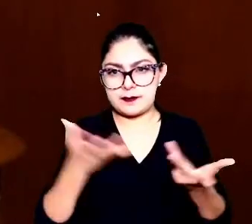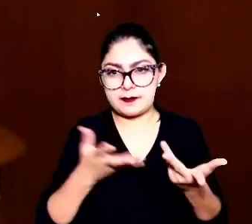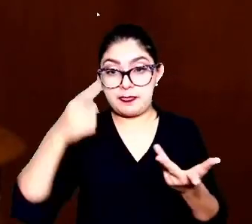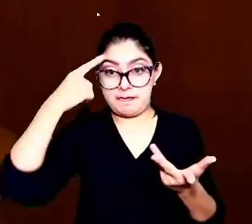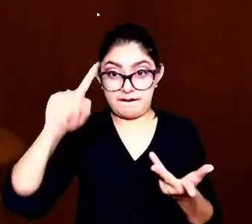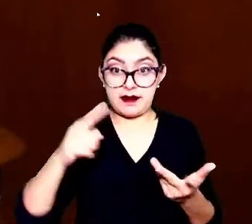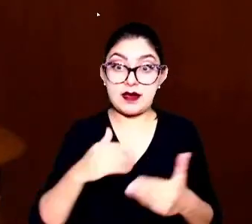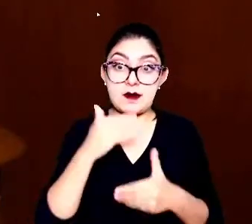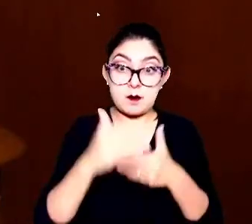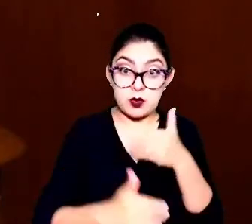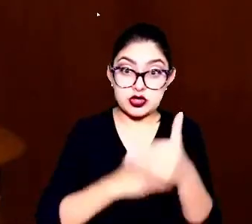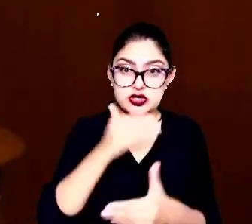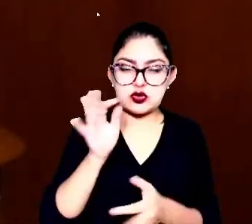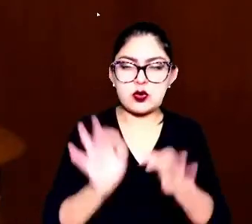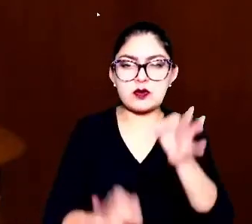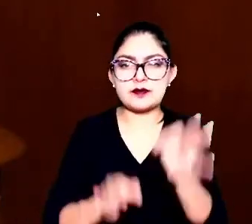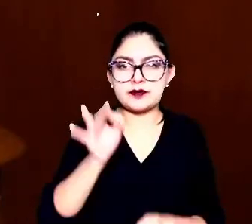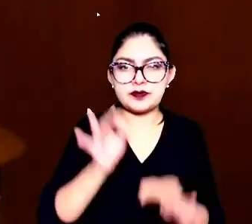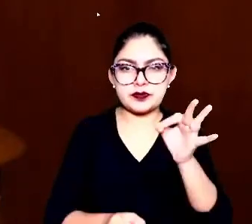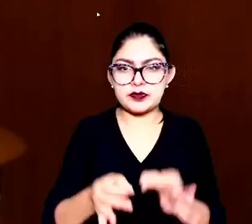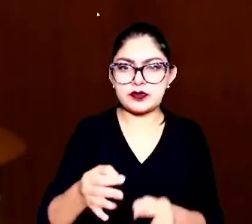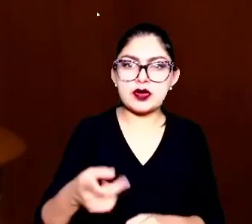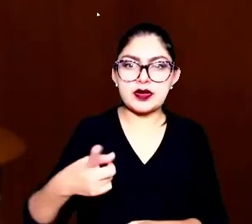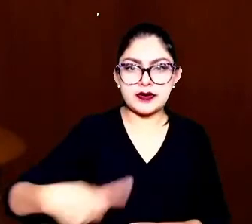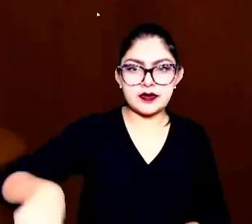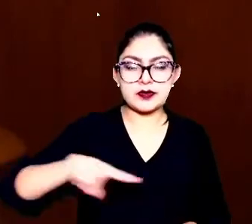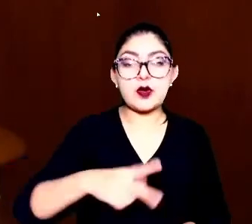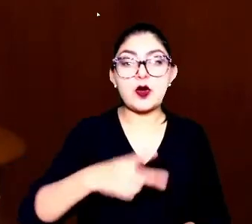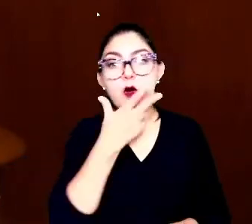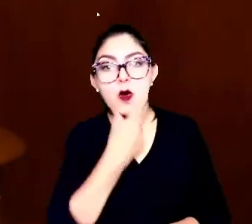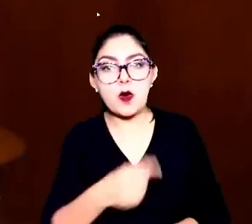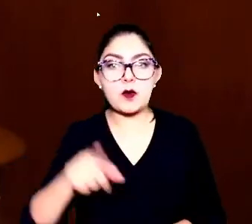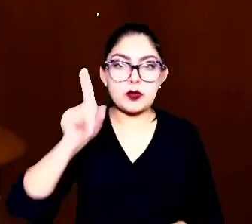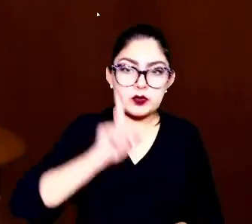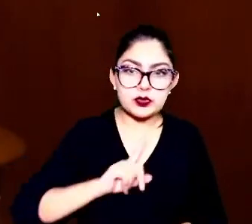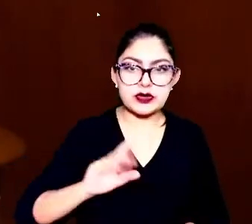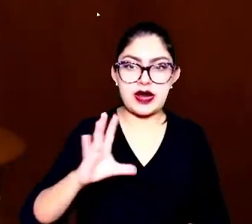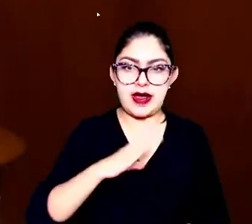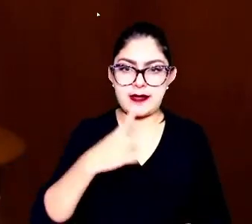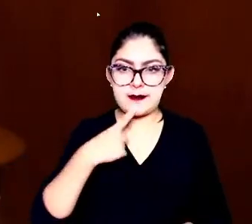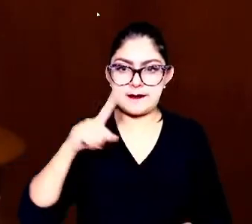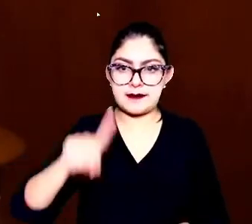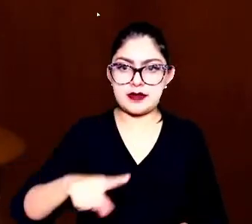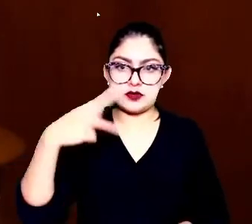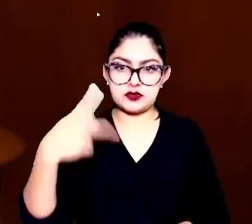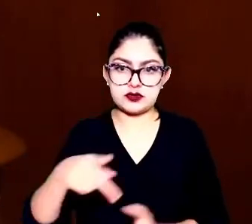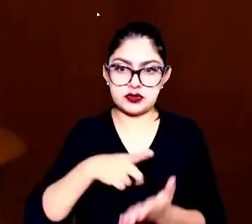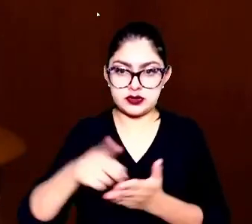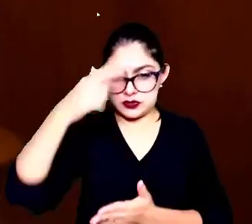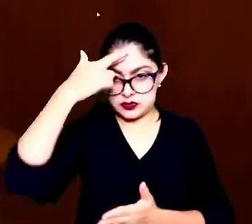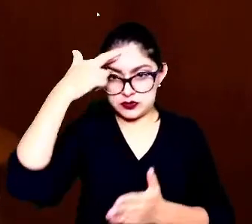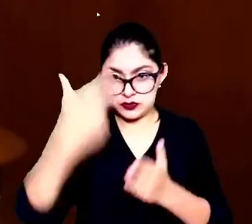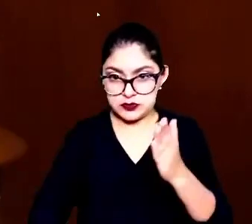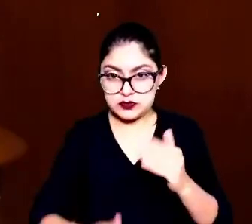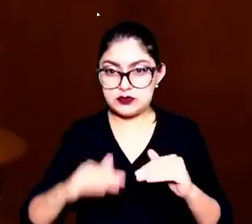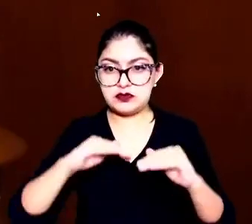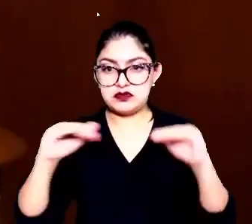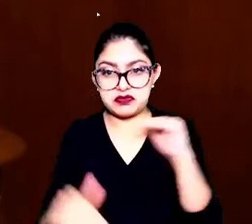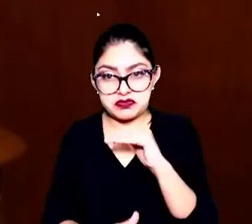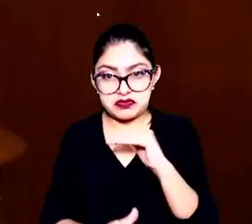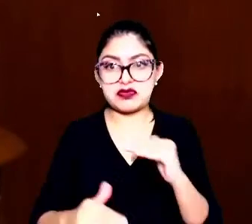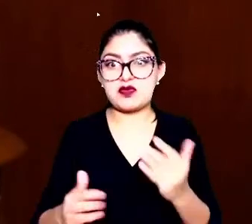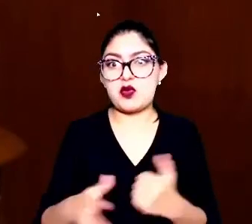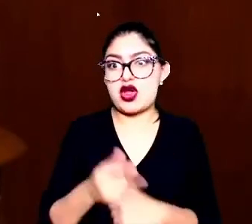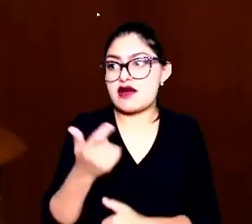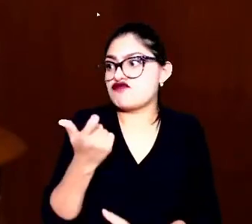jurídico las y los demandantes no sean vulnerados debido a sus carencias económicas